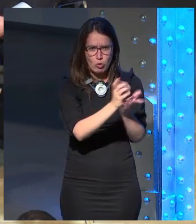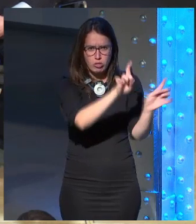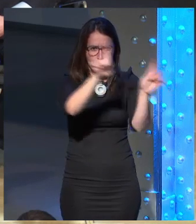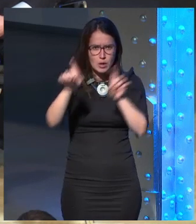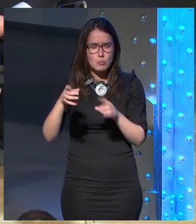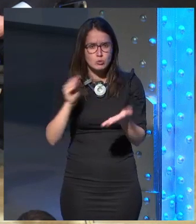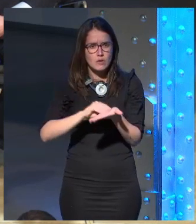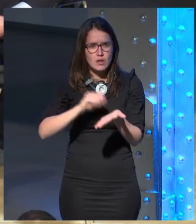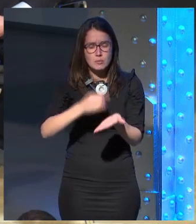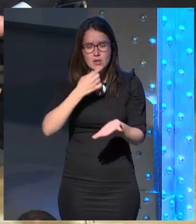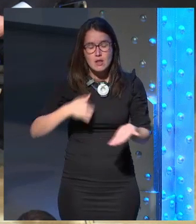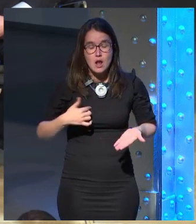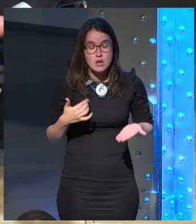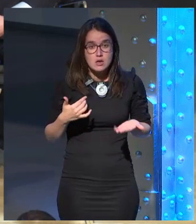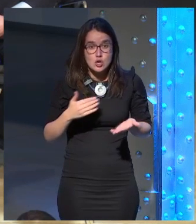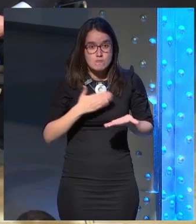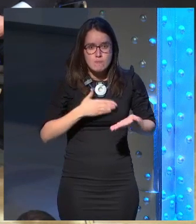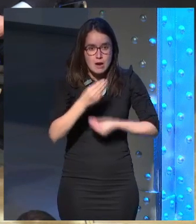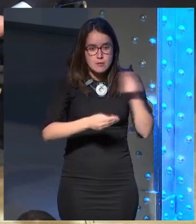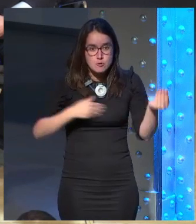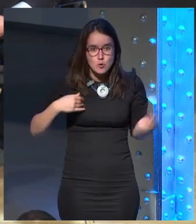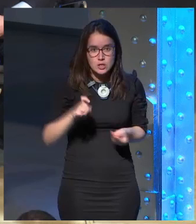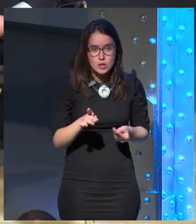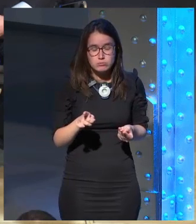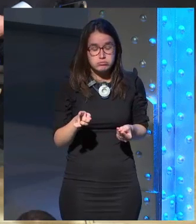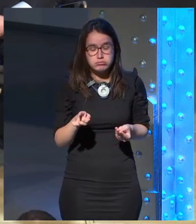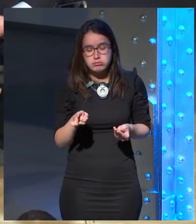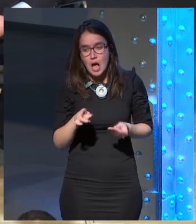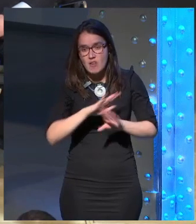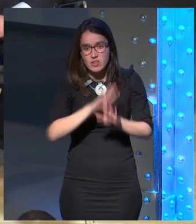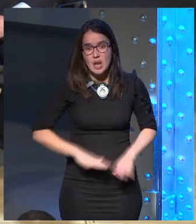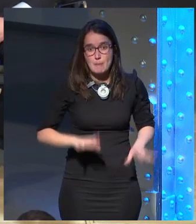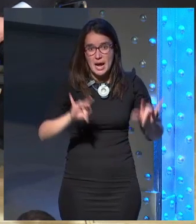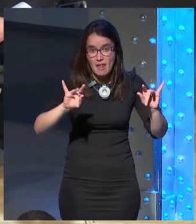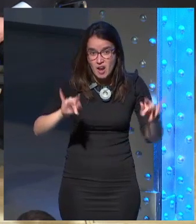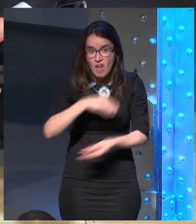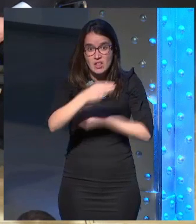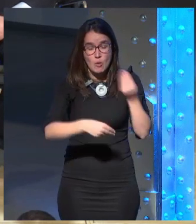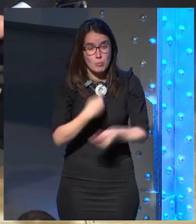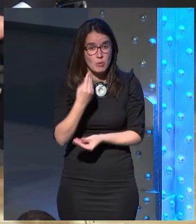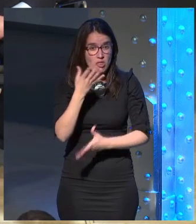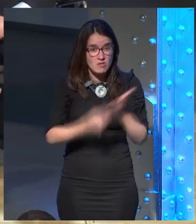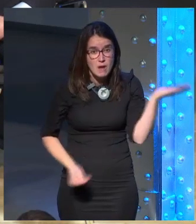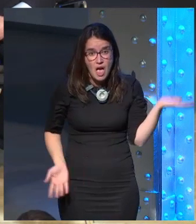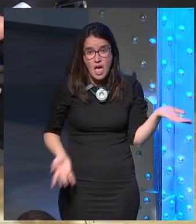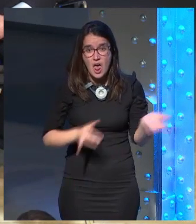me encuentro con algunos que dicen: ay, es que no quiero hacer esto porque no me van a coger y lo voy a hacer mal.